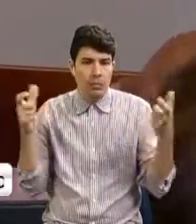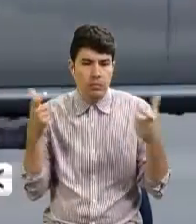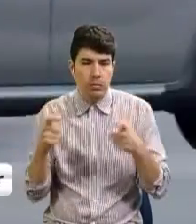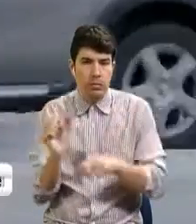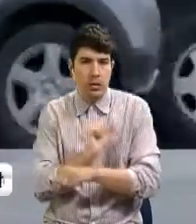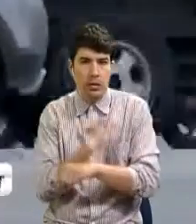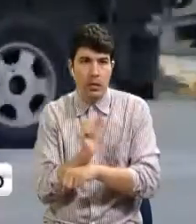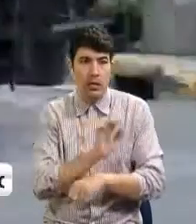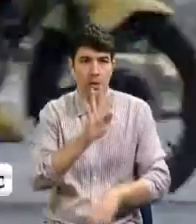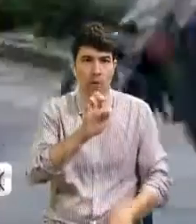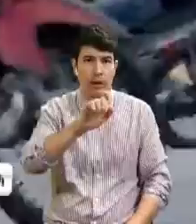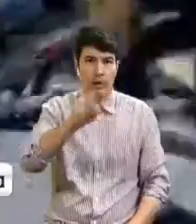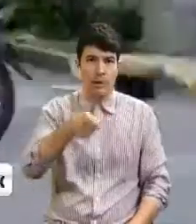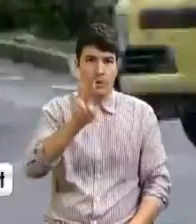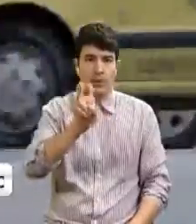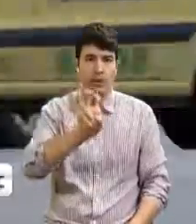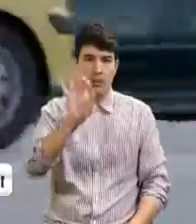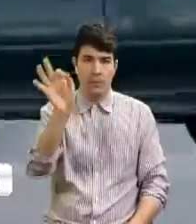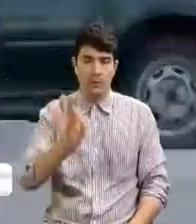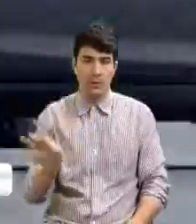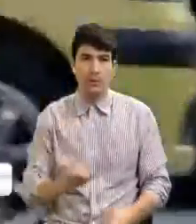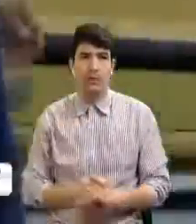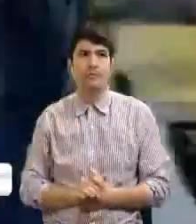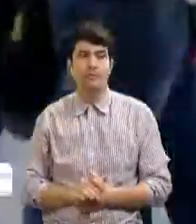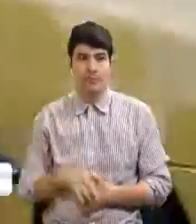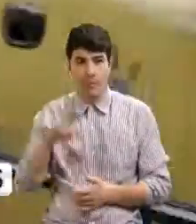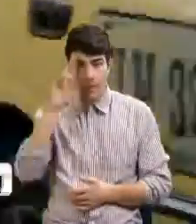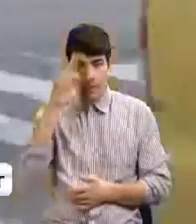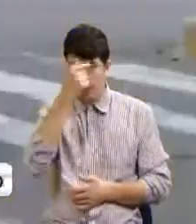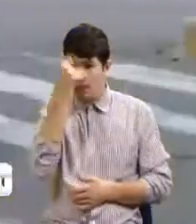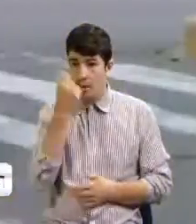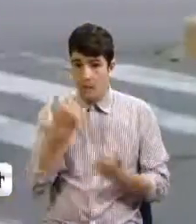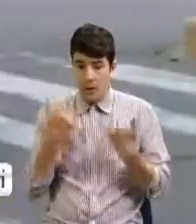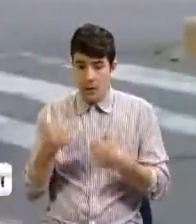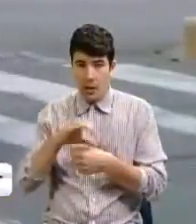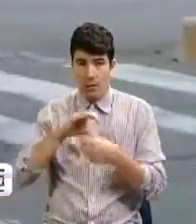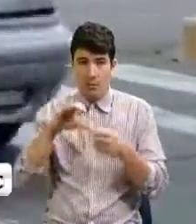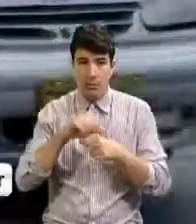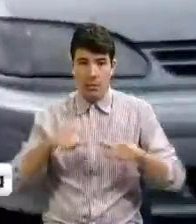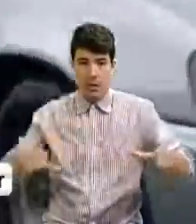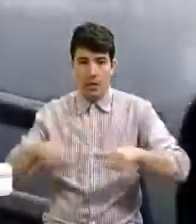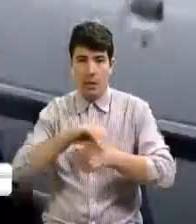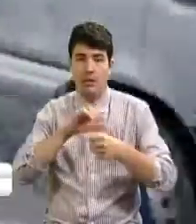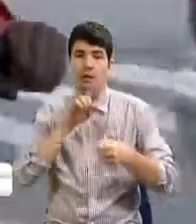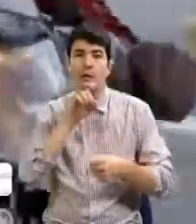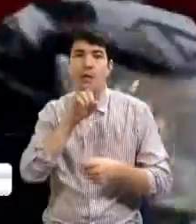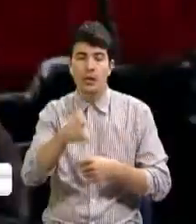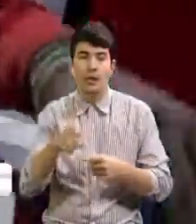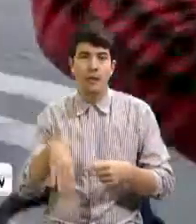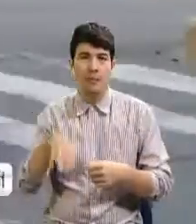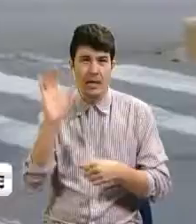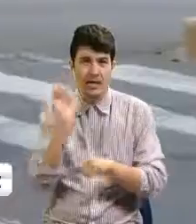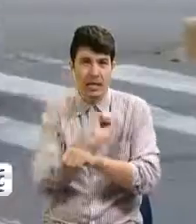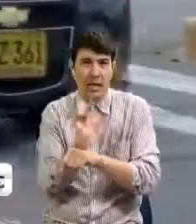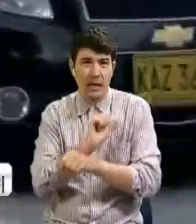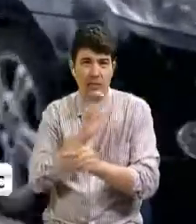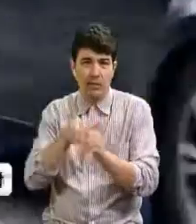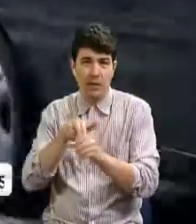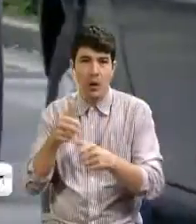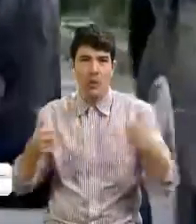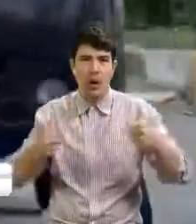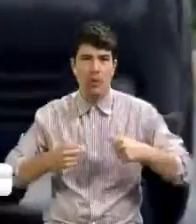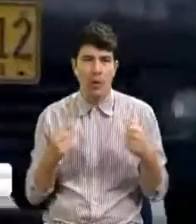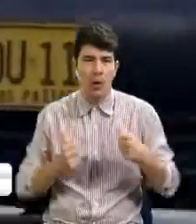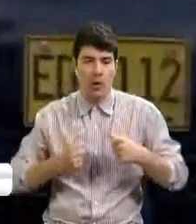de 9,7%. Acumulado a septiembre, las ciudades y sus áreas metropolitanas con mayor número de vehículos matriculados fueron